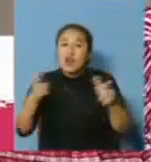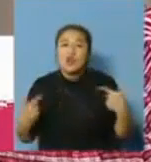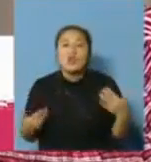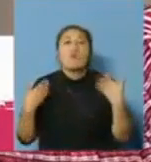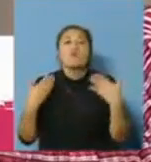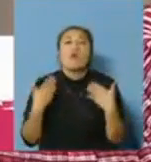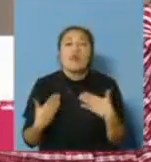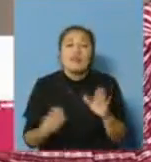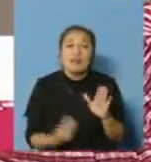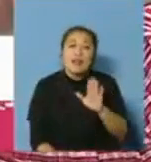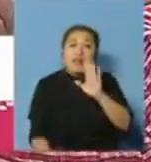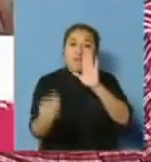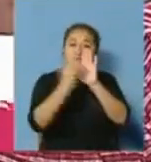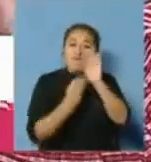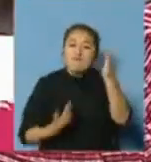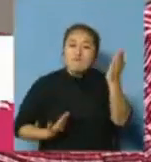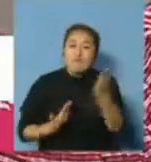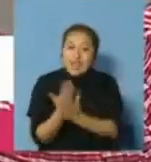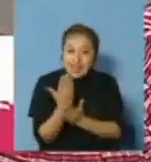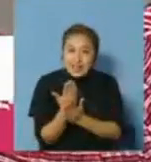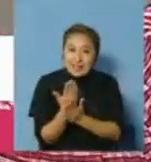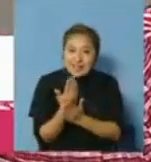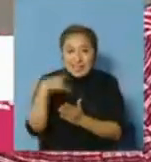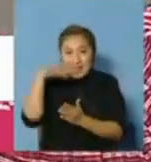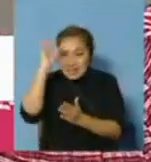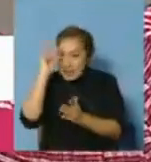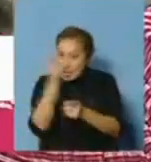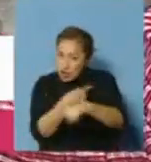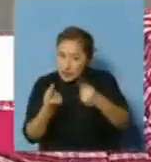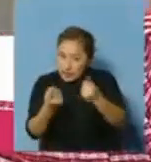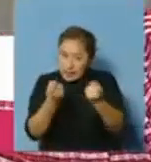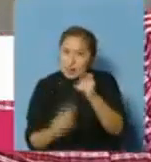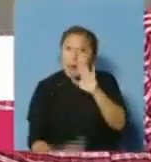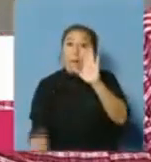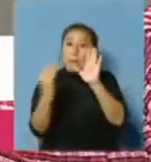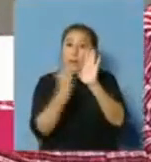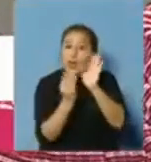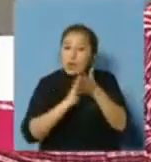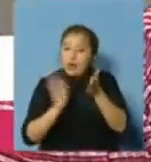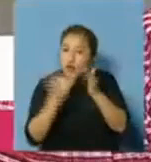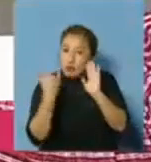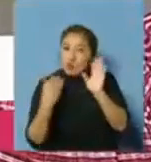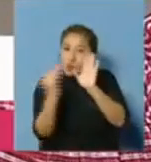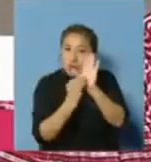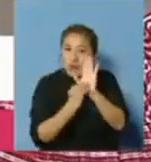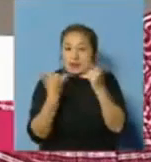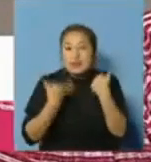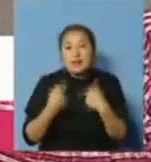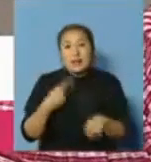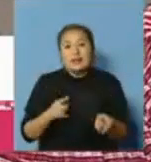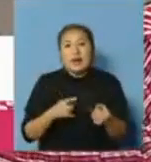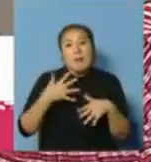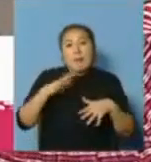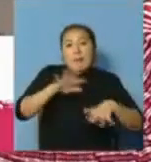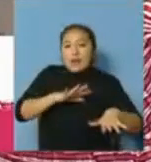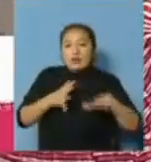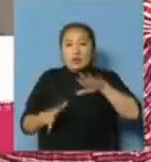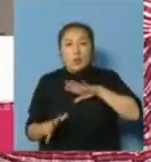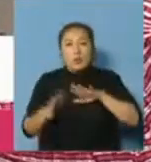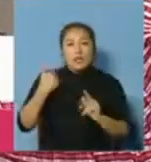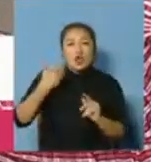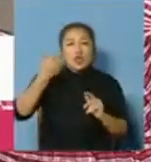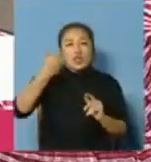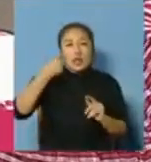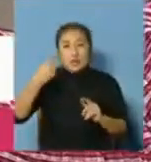puedan solicitarlo y cumpliendo los requisitos se incorporen está distribuido más o menos en unas